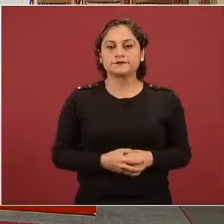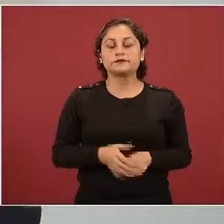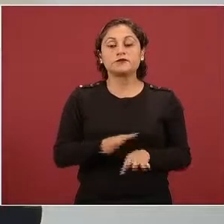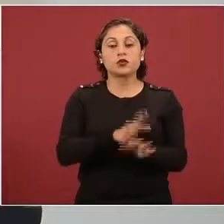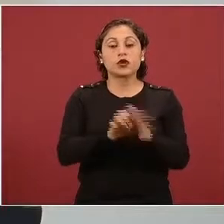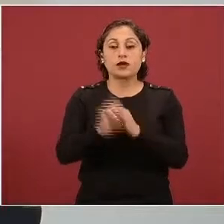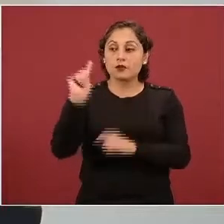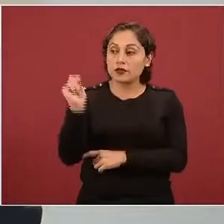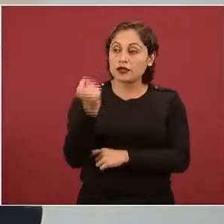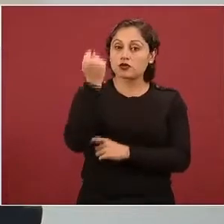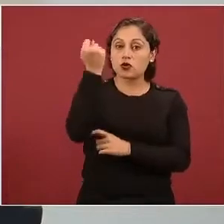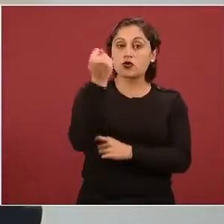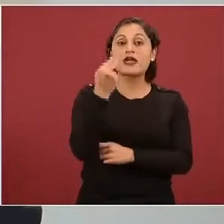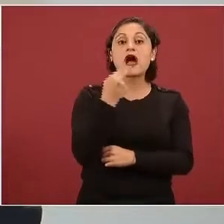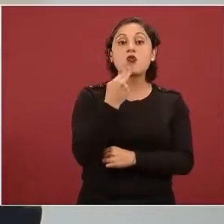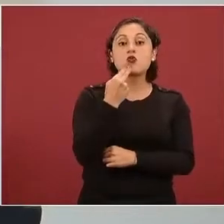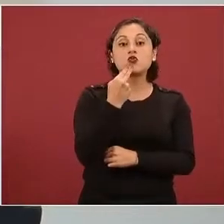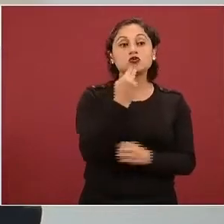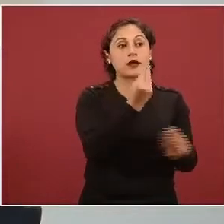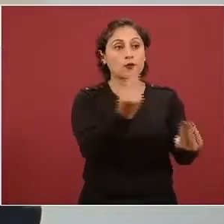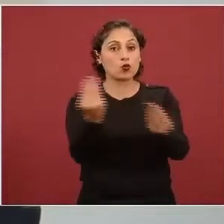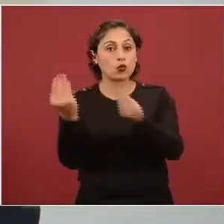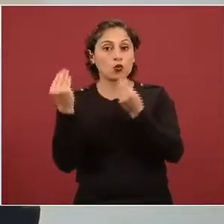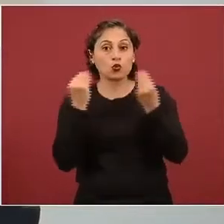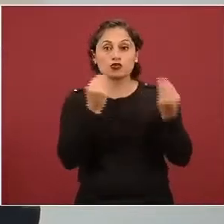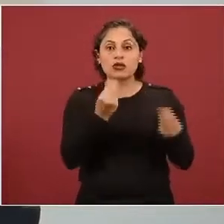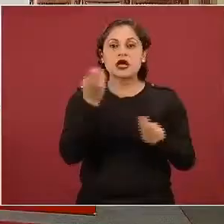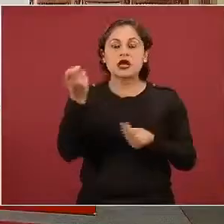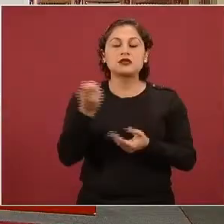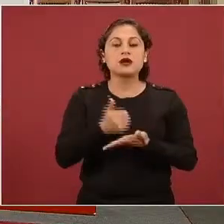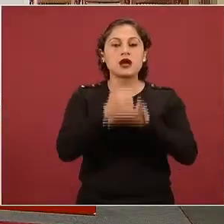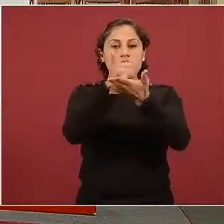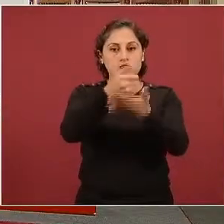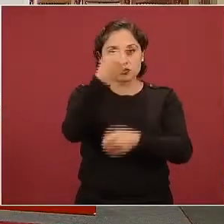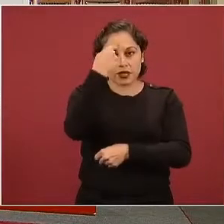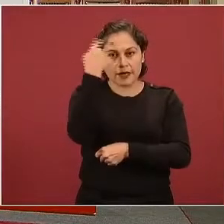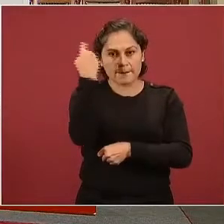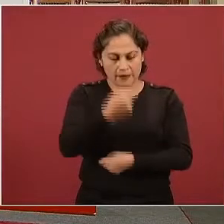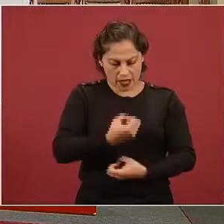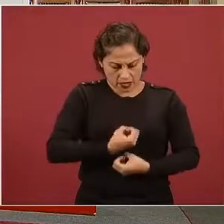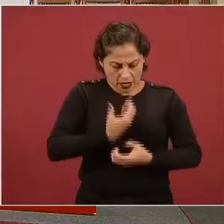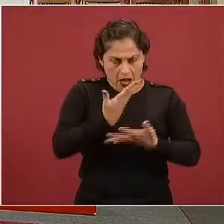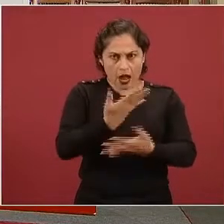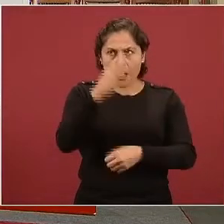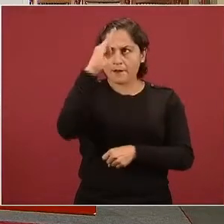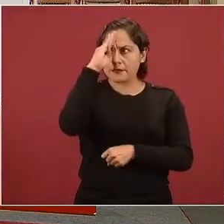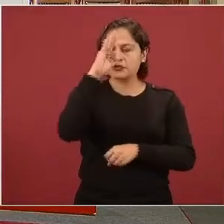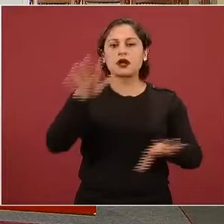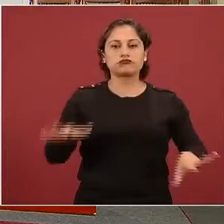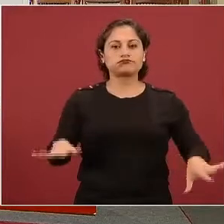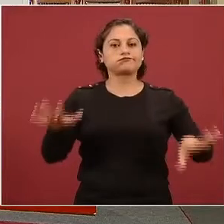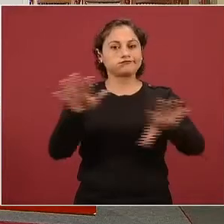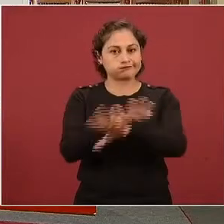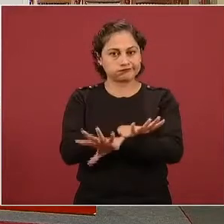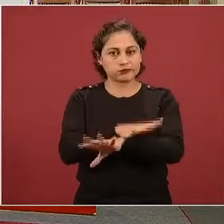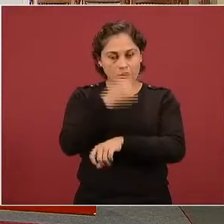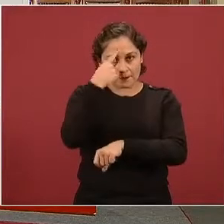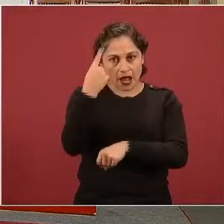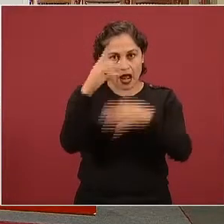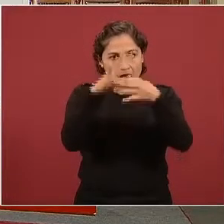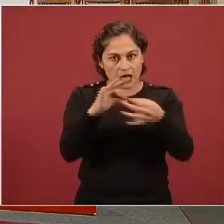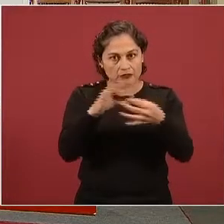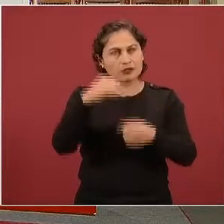a menudo fomentan nuevas formas de pensar y de explicar cómo funciona la mente humana.